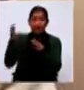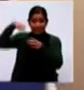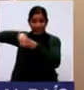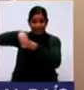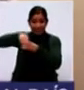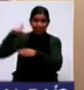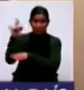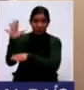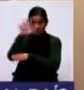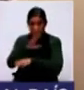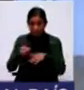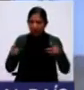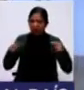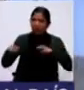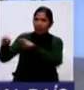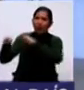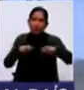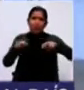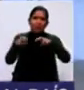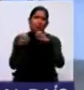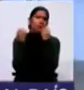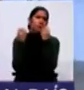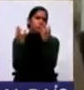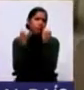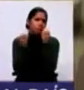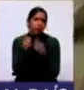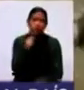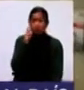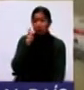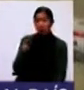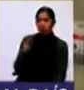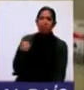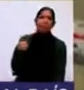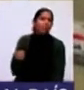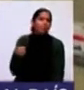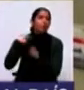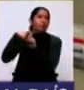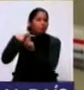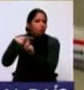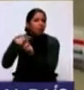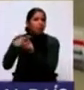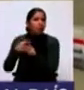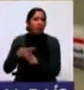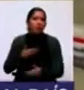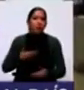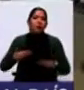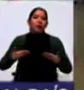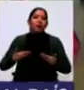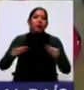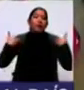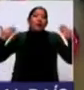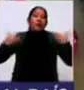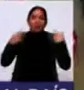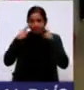se desplazan en el territorio nacional. Esto nos alienta porque si bien estamos ya como 2 años